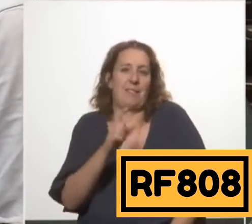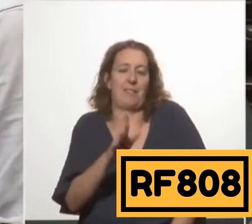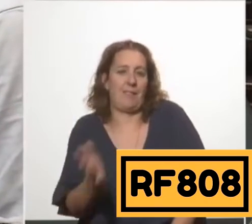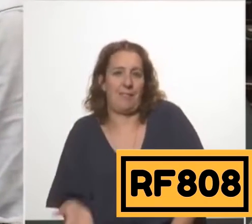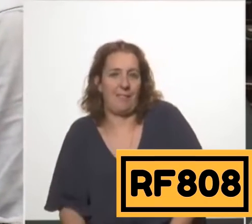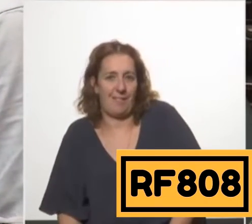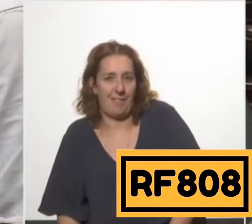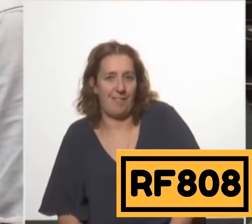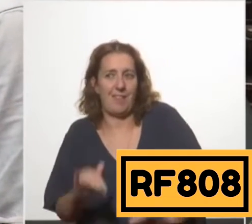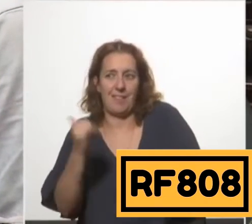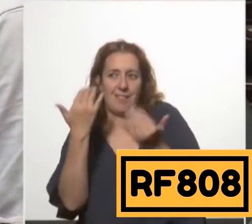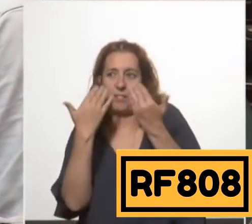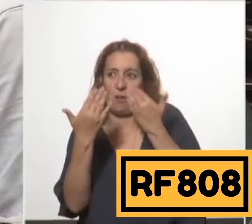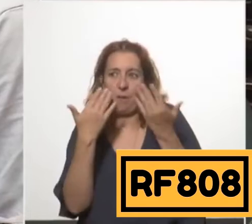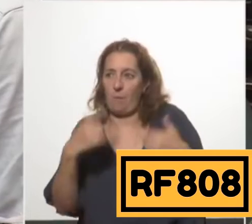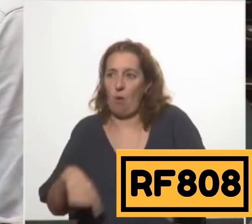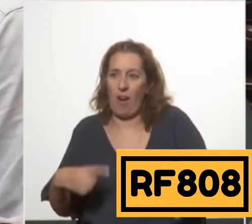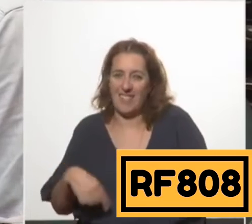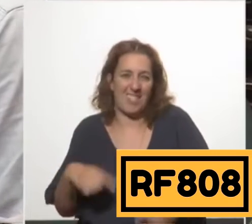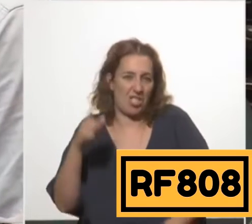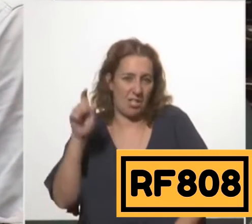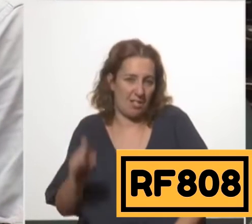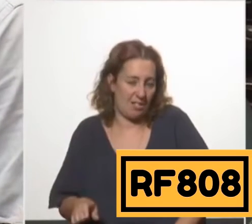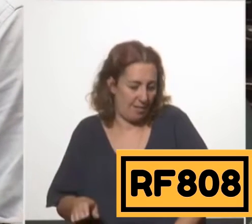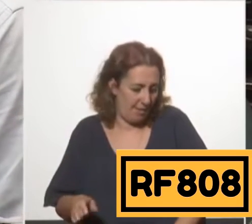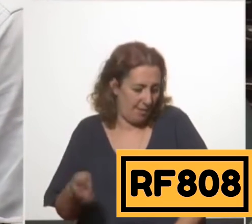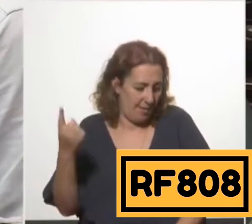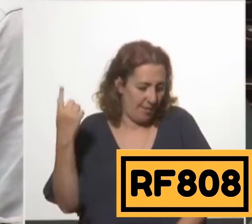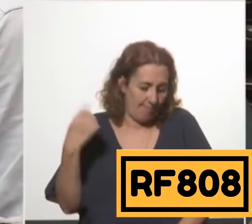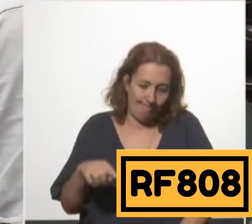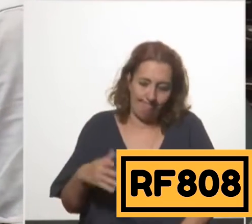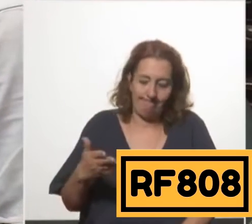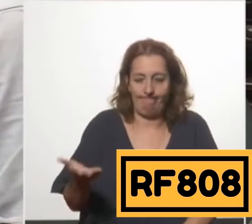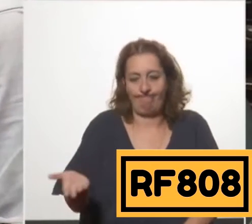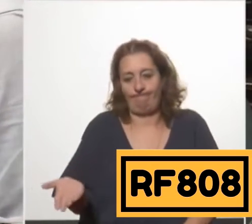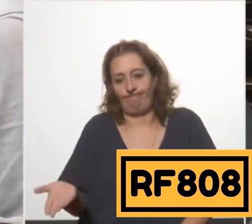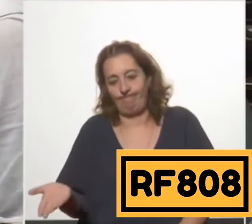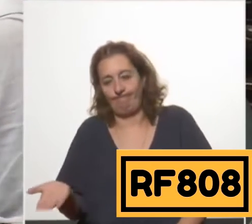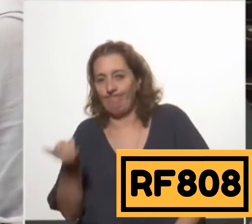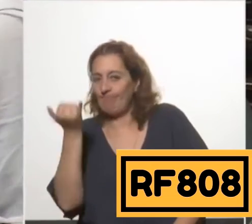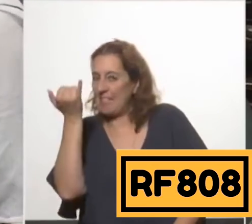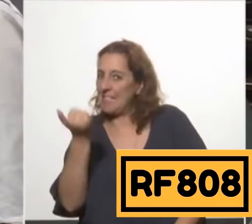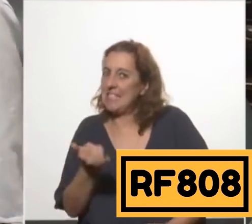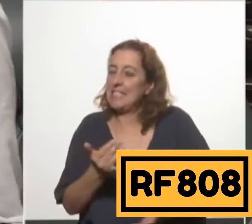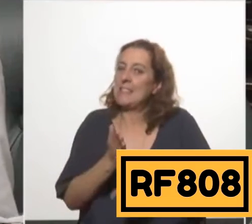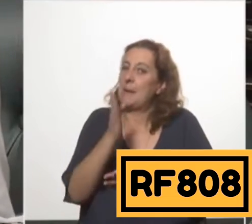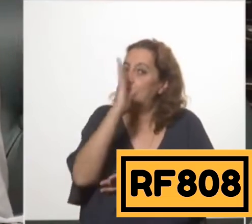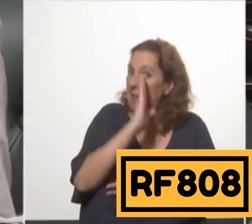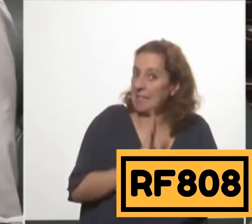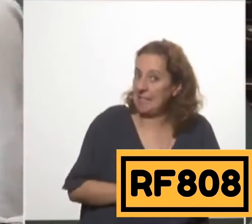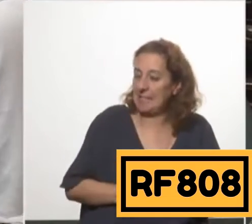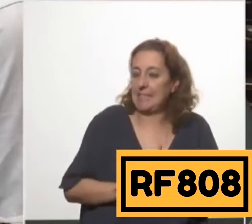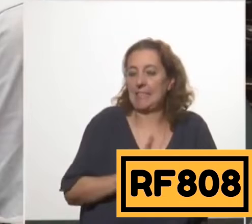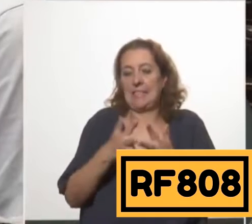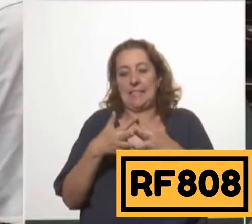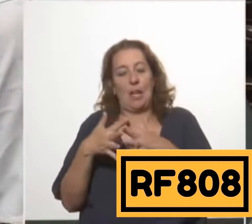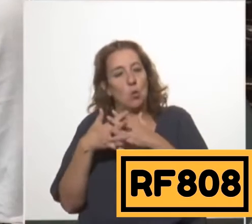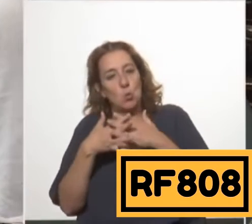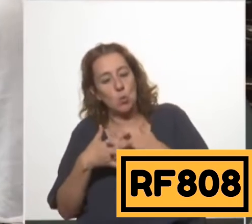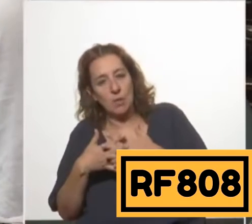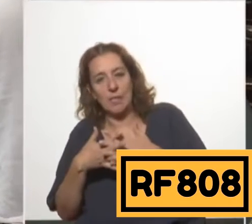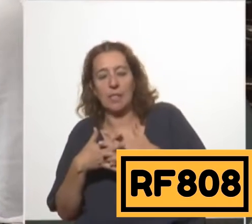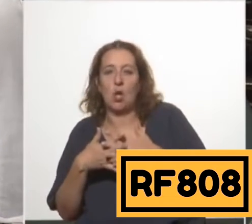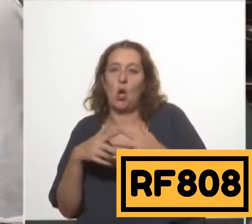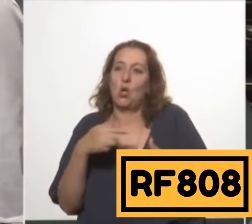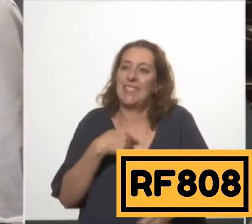hemos hablado con el canciller. Entonces, jugar en la cornisa, si sos Brasil, si sos Estados Unidos, si sos China,